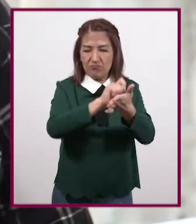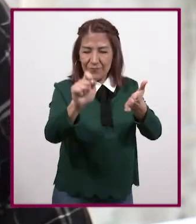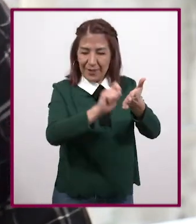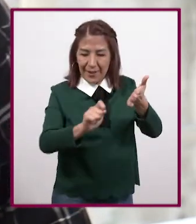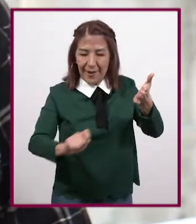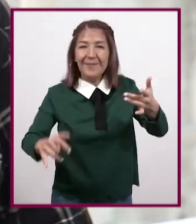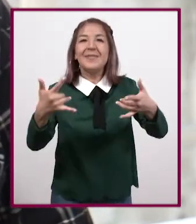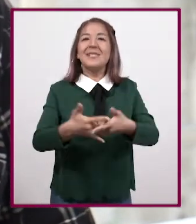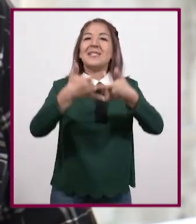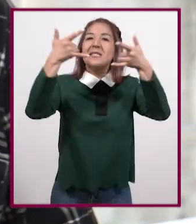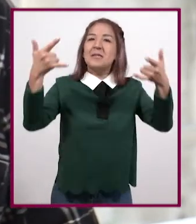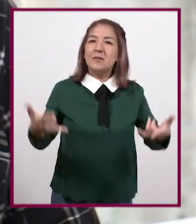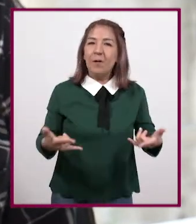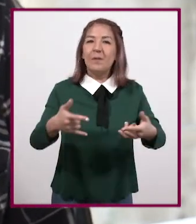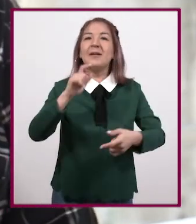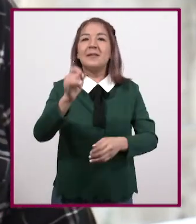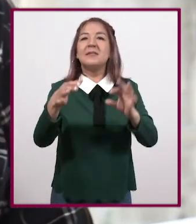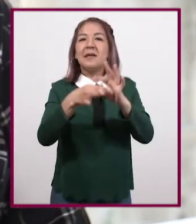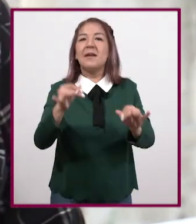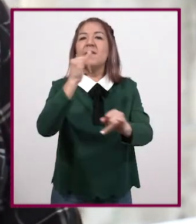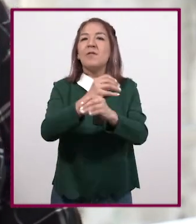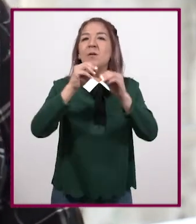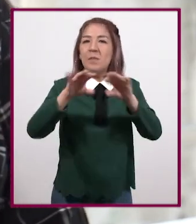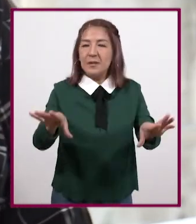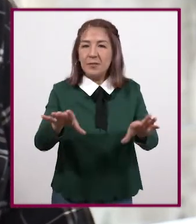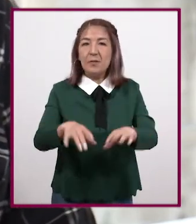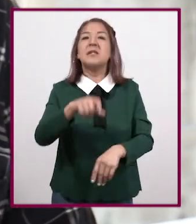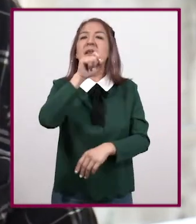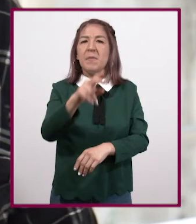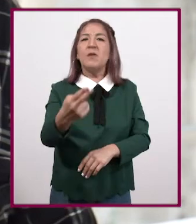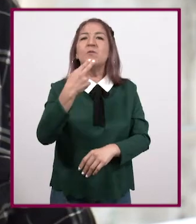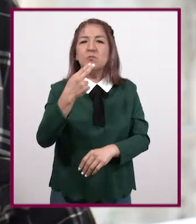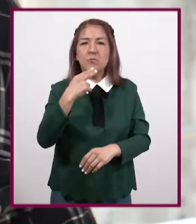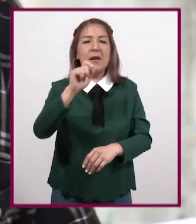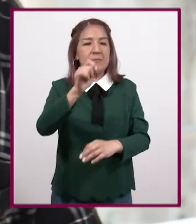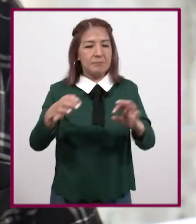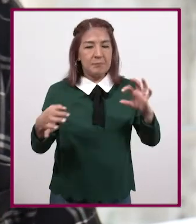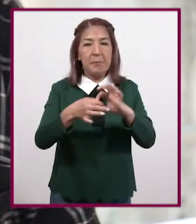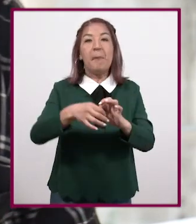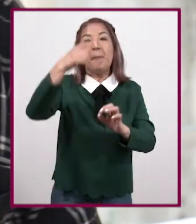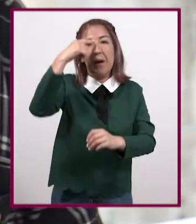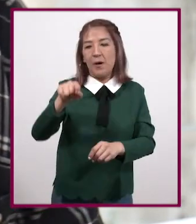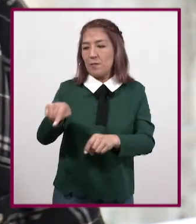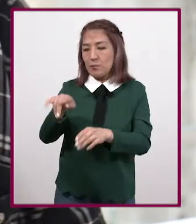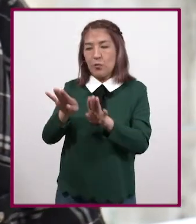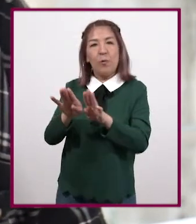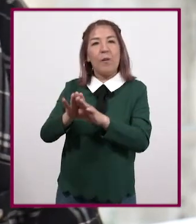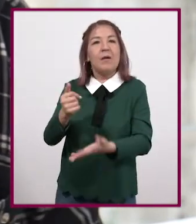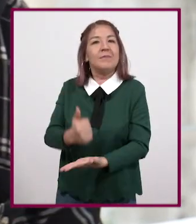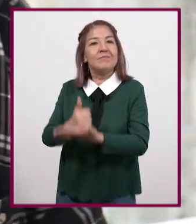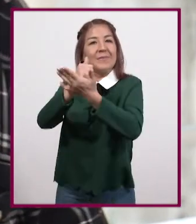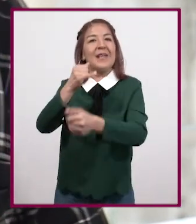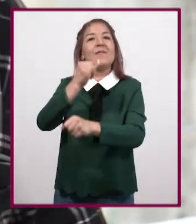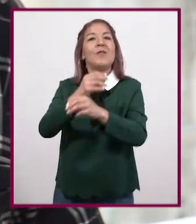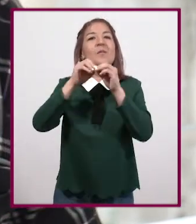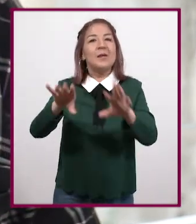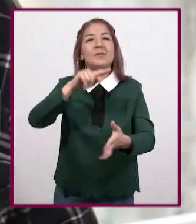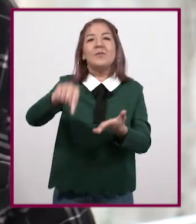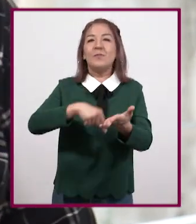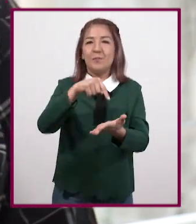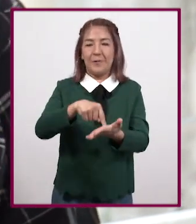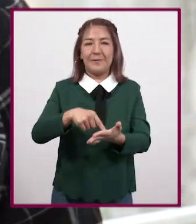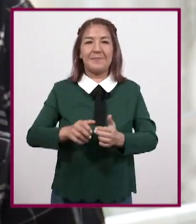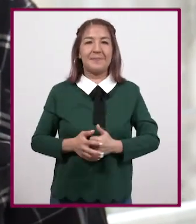bitácora y te da mucha más información. También se utiliza justo eso, o sea, como para tener información de los espacios.